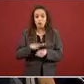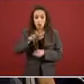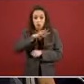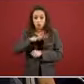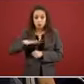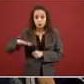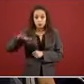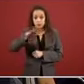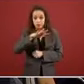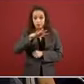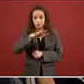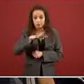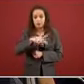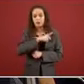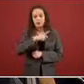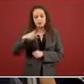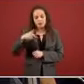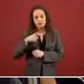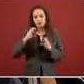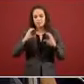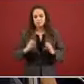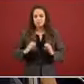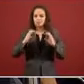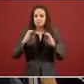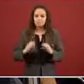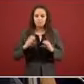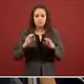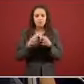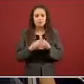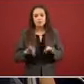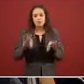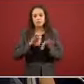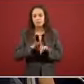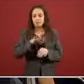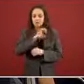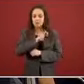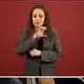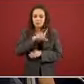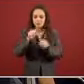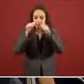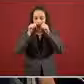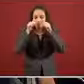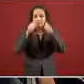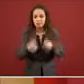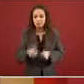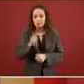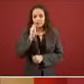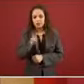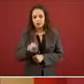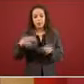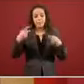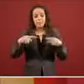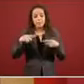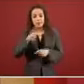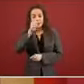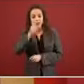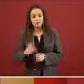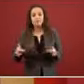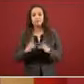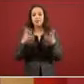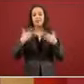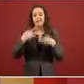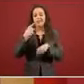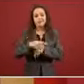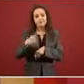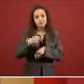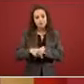que cuidar de manera muy especial a las personas que tienen los factores de riesgo, solo